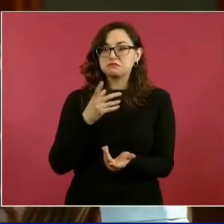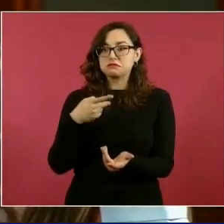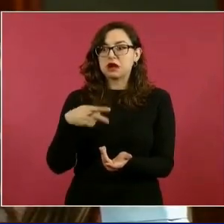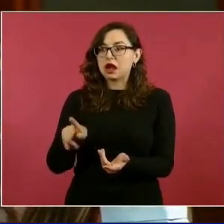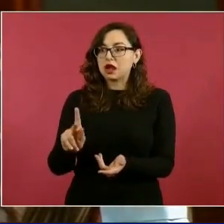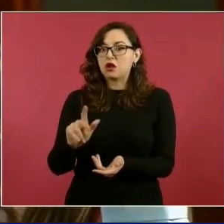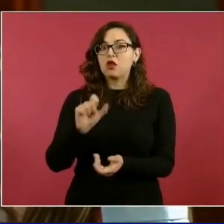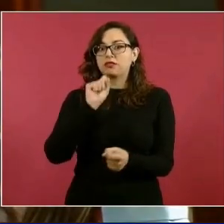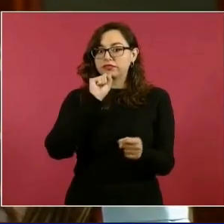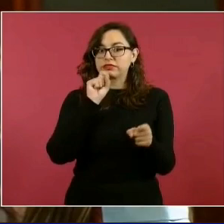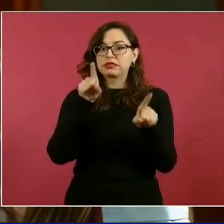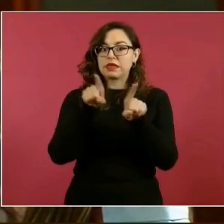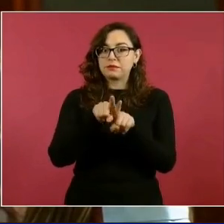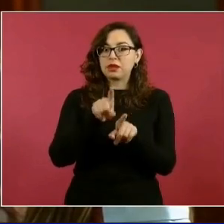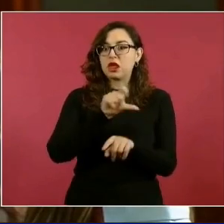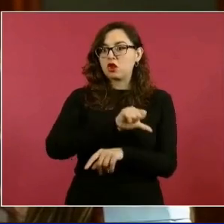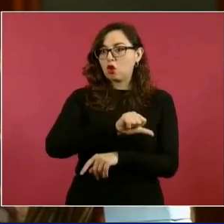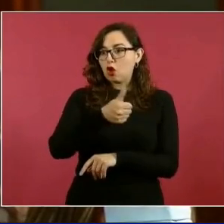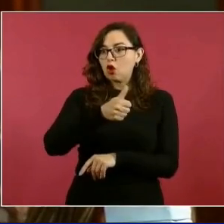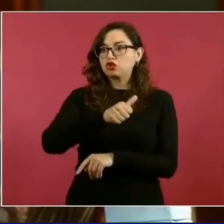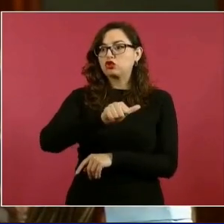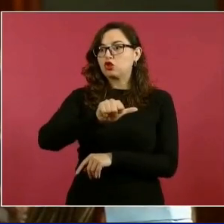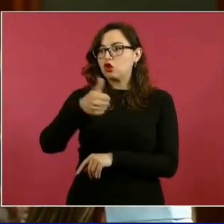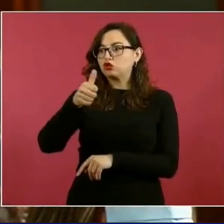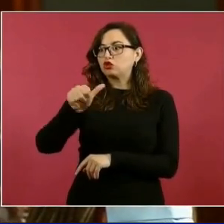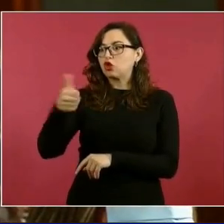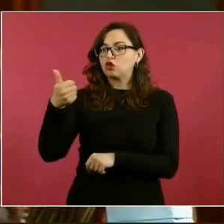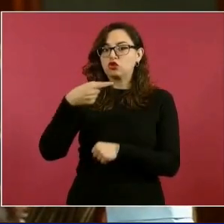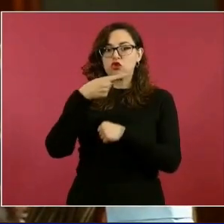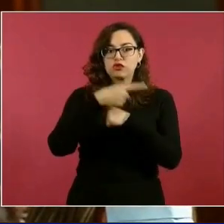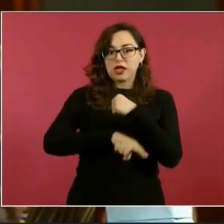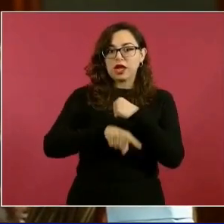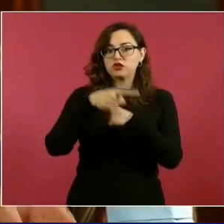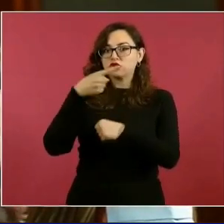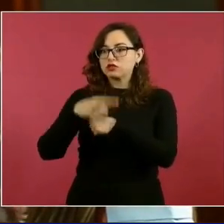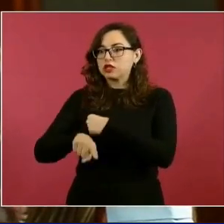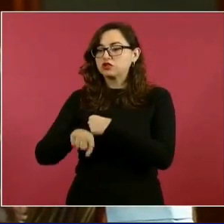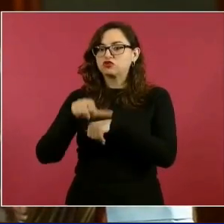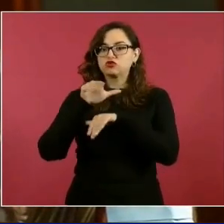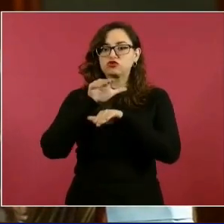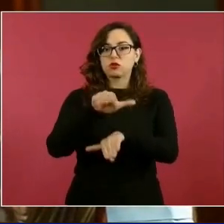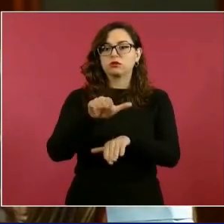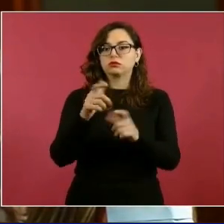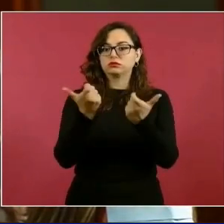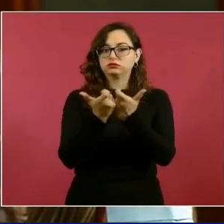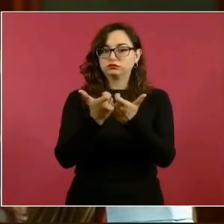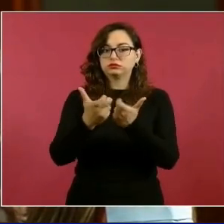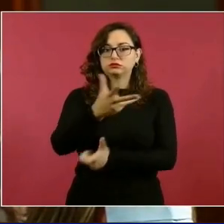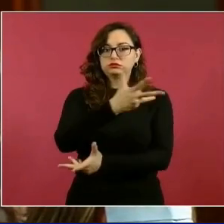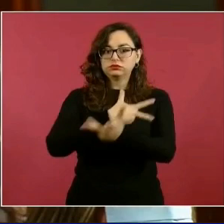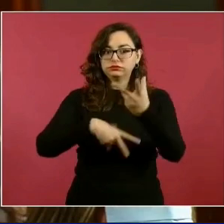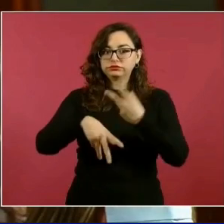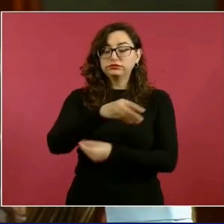eso, sino también tiene efectos muy perjudiciales en la economía, porque